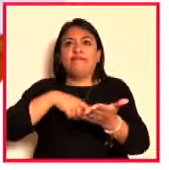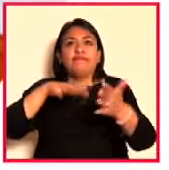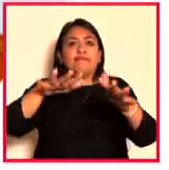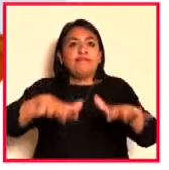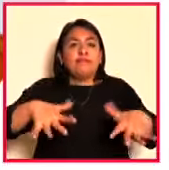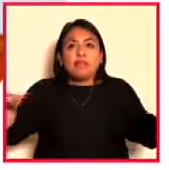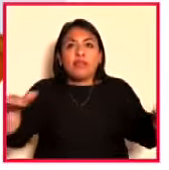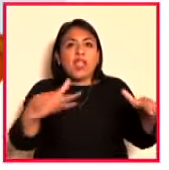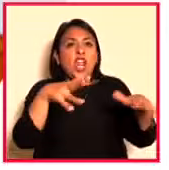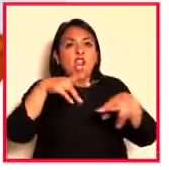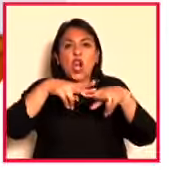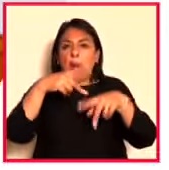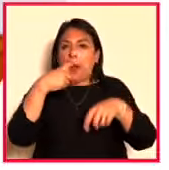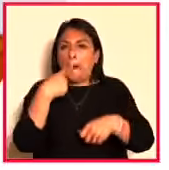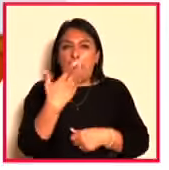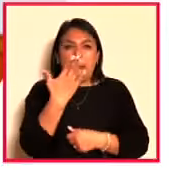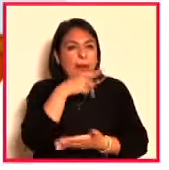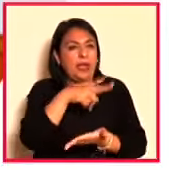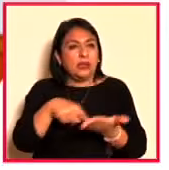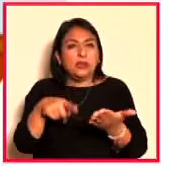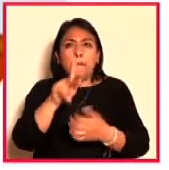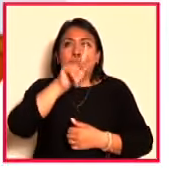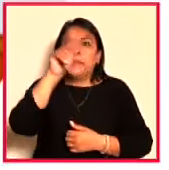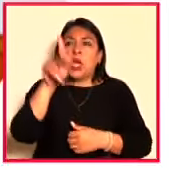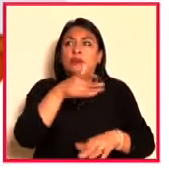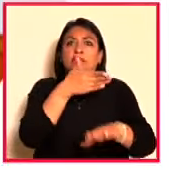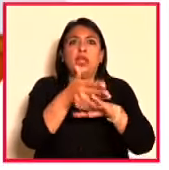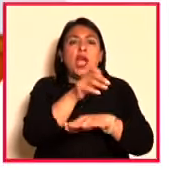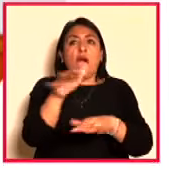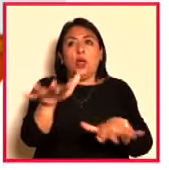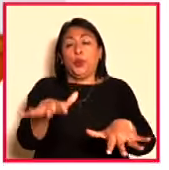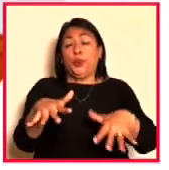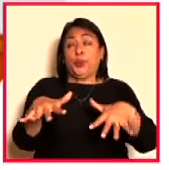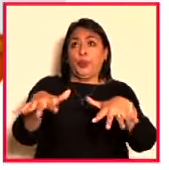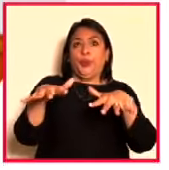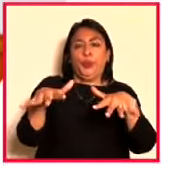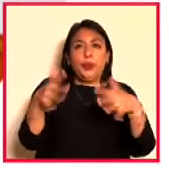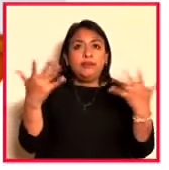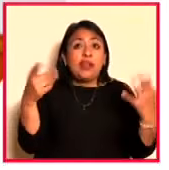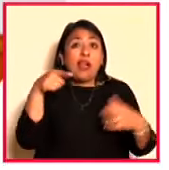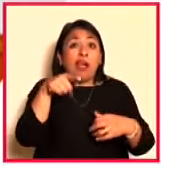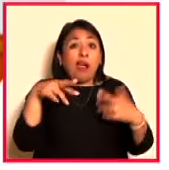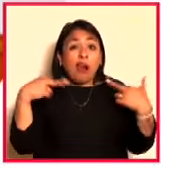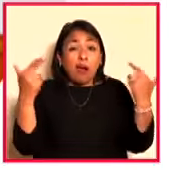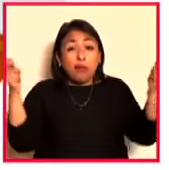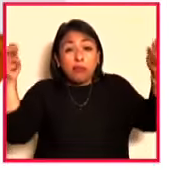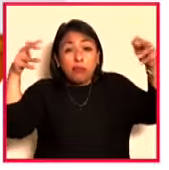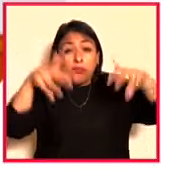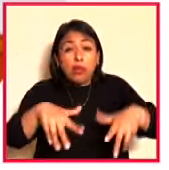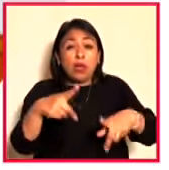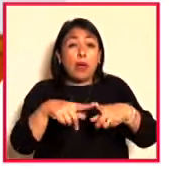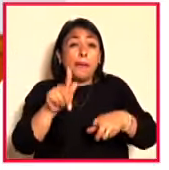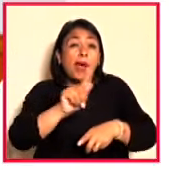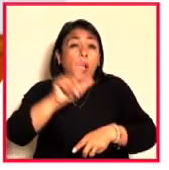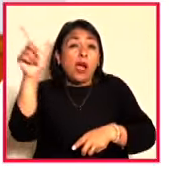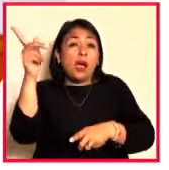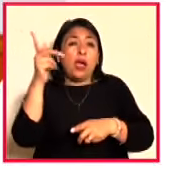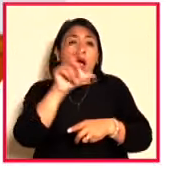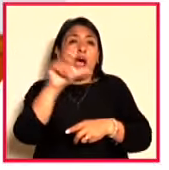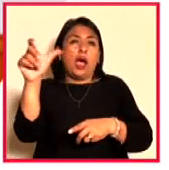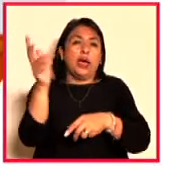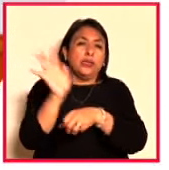alfombra roja. Un duro golpe para el mundo del glamour y el espectáculo, pues aquí se reunían las estrellas más destacadas del cine y